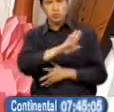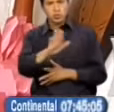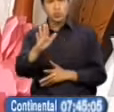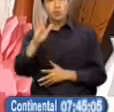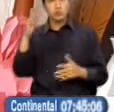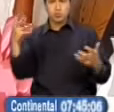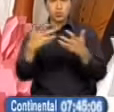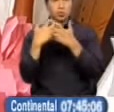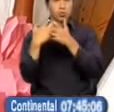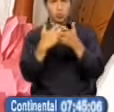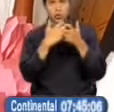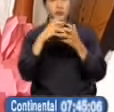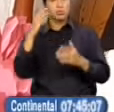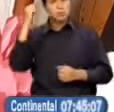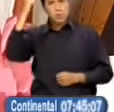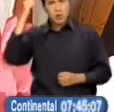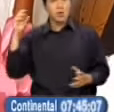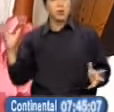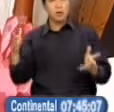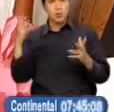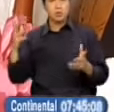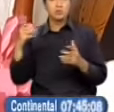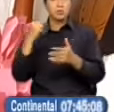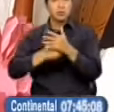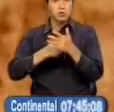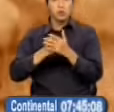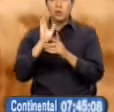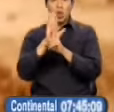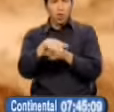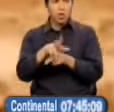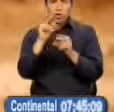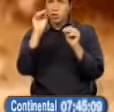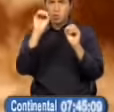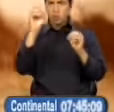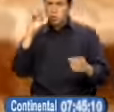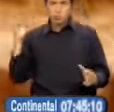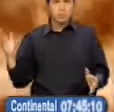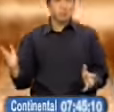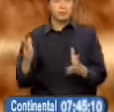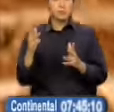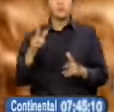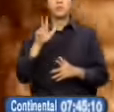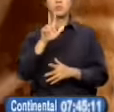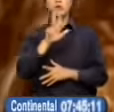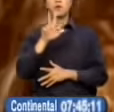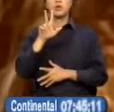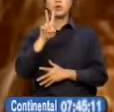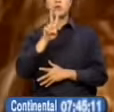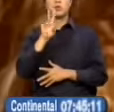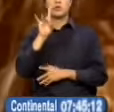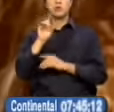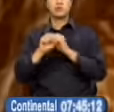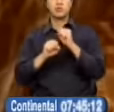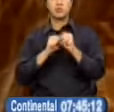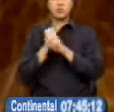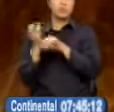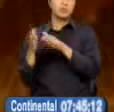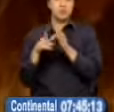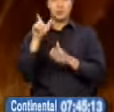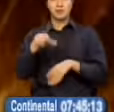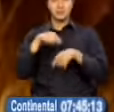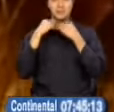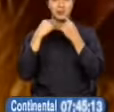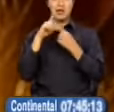que ser unidos y tienen que luchar no se dejen explotarlos este miércoles se recordó el 28 aniversario del fallecimiento de monseñor